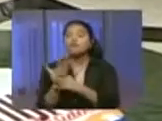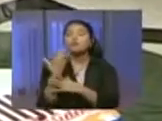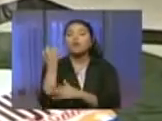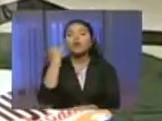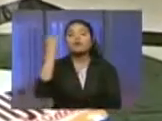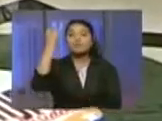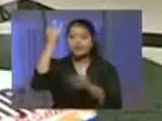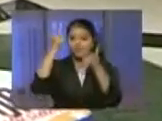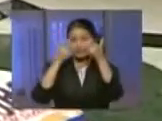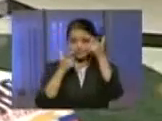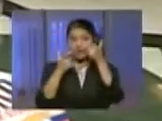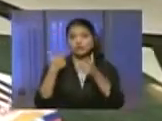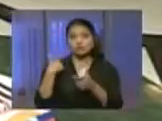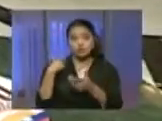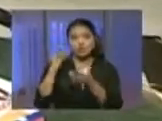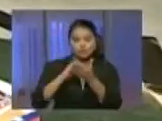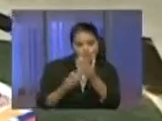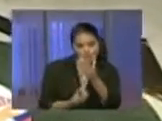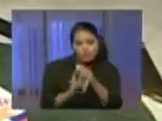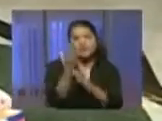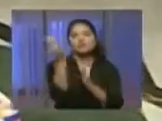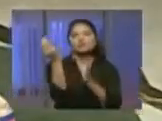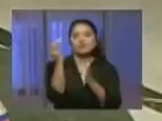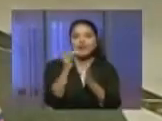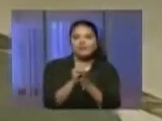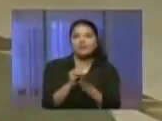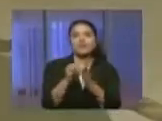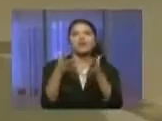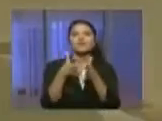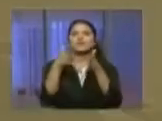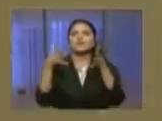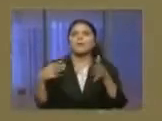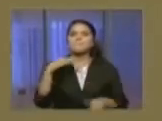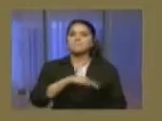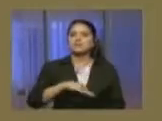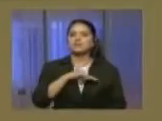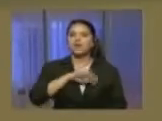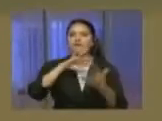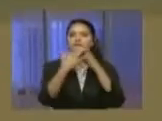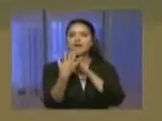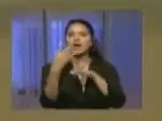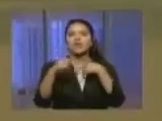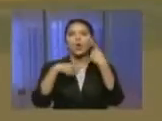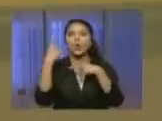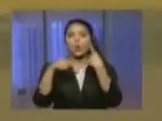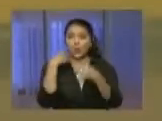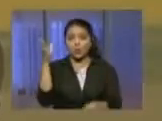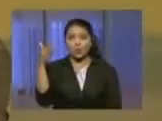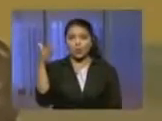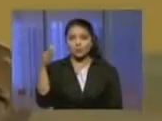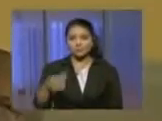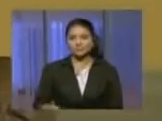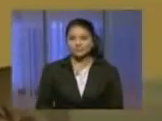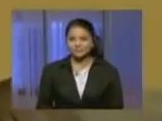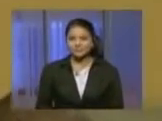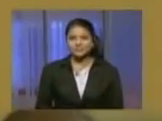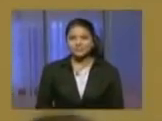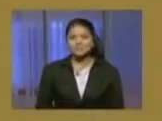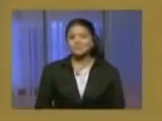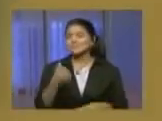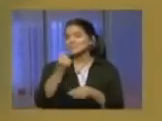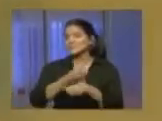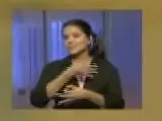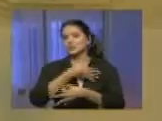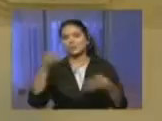Chávez yo lo refund y lo convertí en gran misión barrio nuevo barrio tricolor y ha sido un tremendo